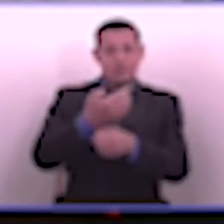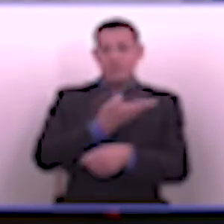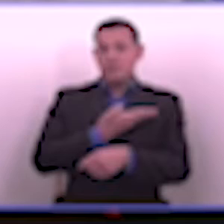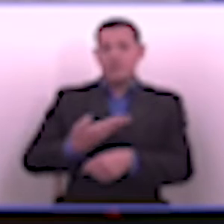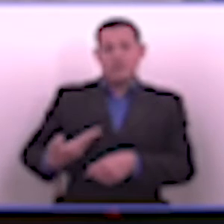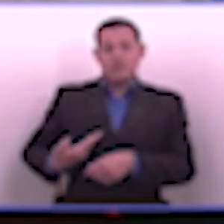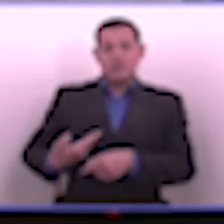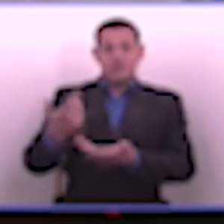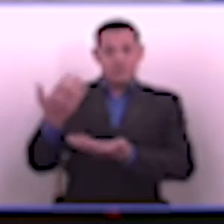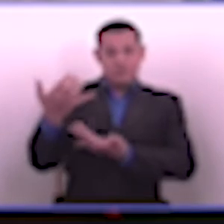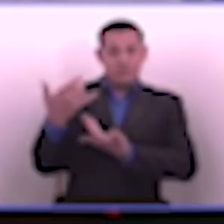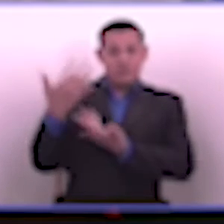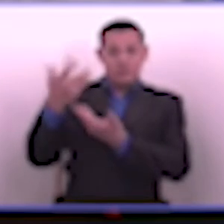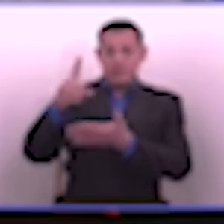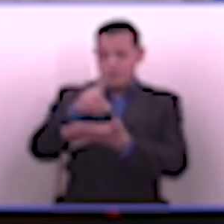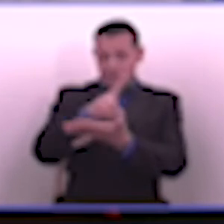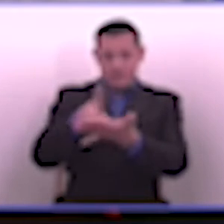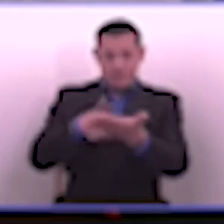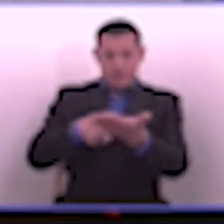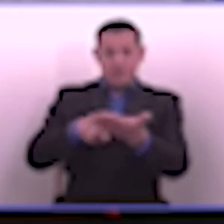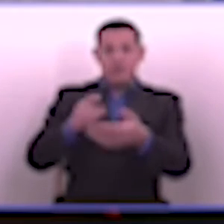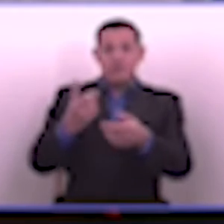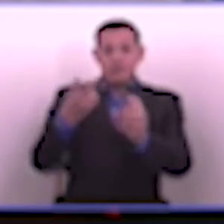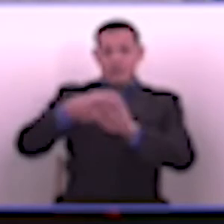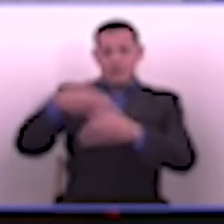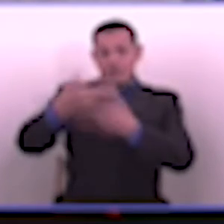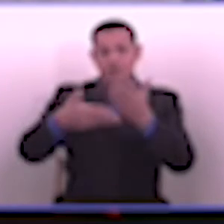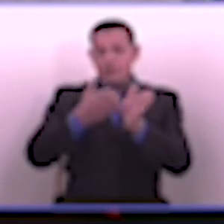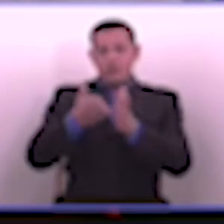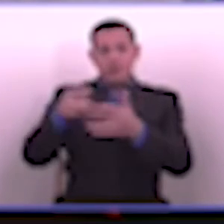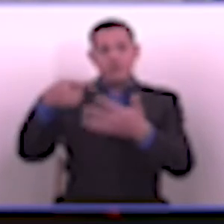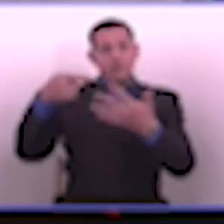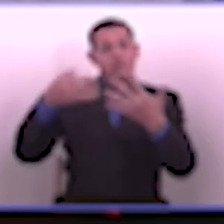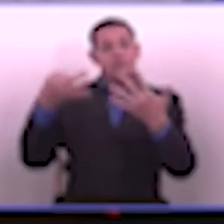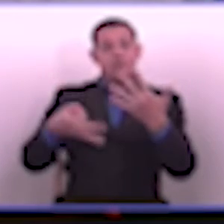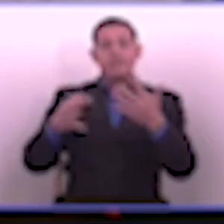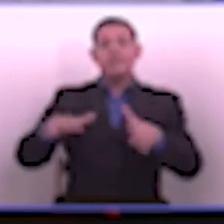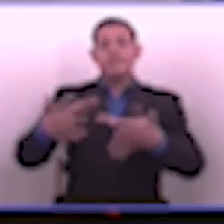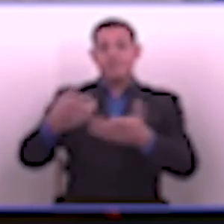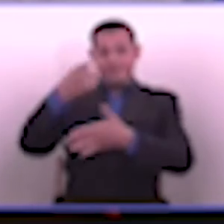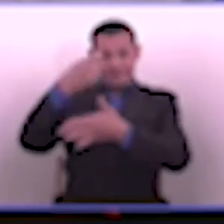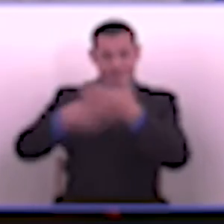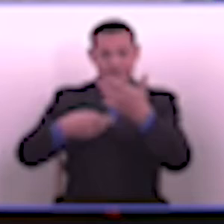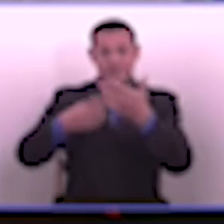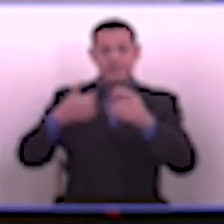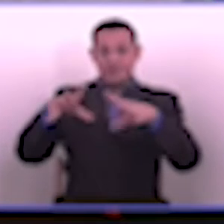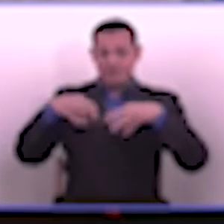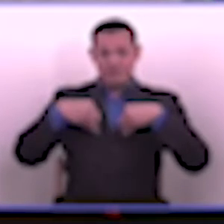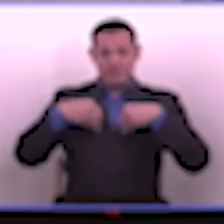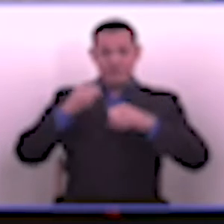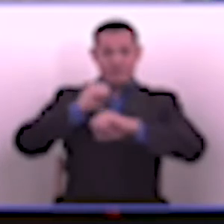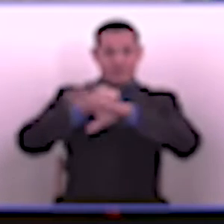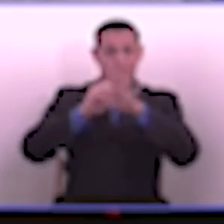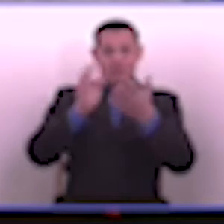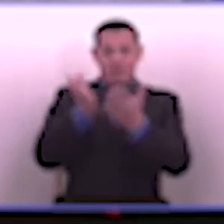está esperando este decreto dentro del proceso de formación de ley para sancionarlo y mandarlo a publicar